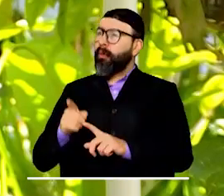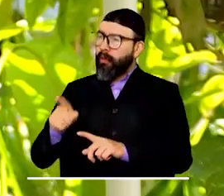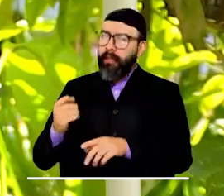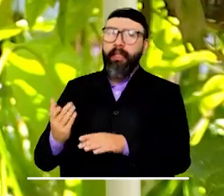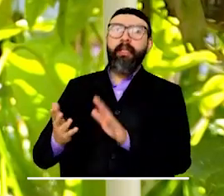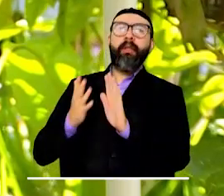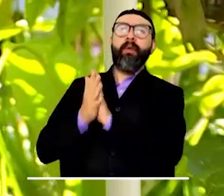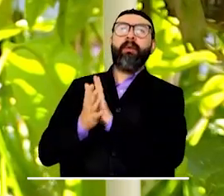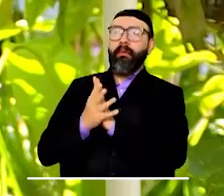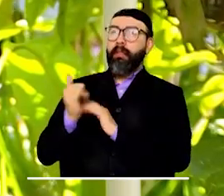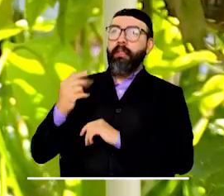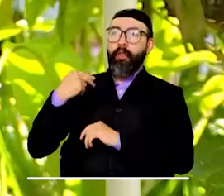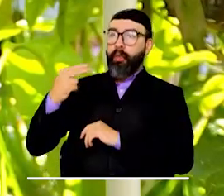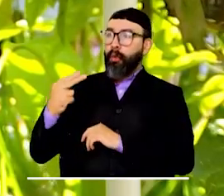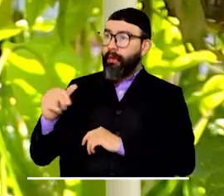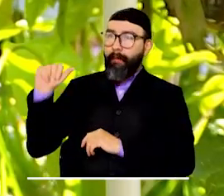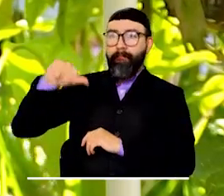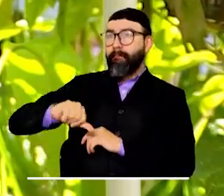mal contada.